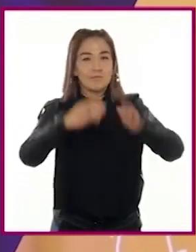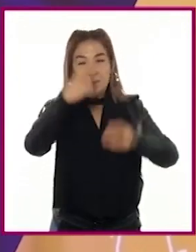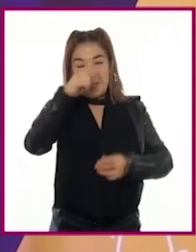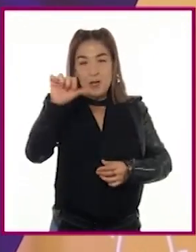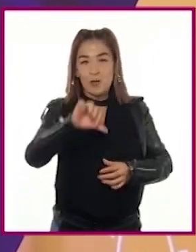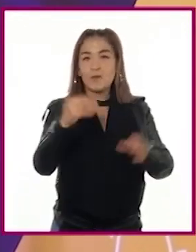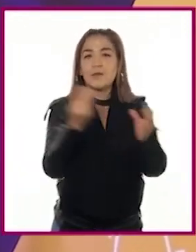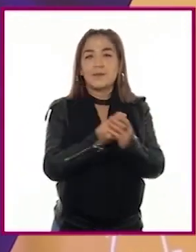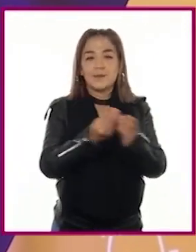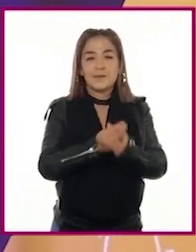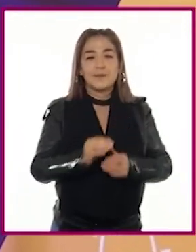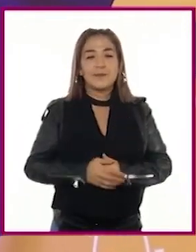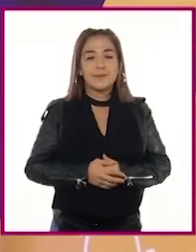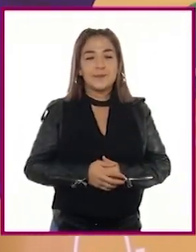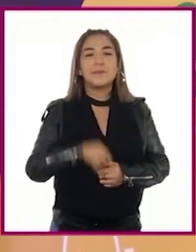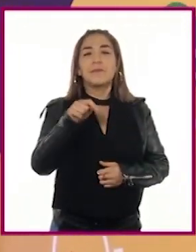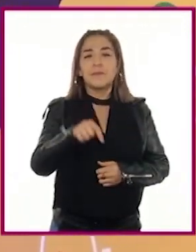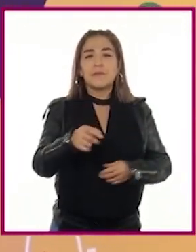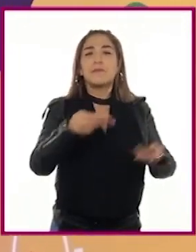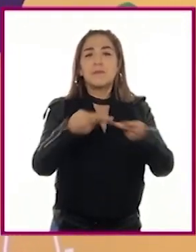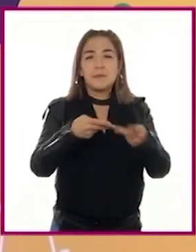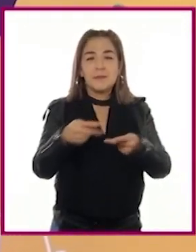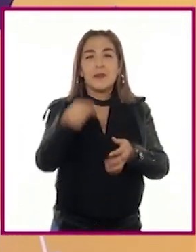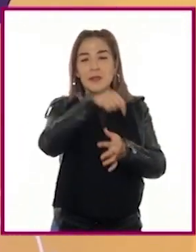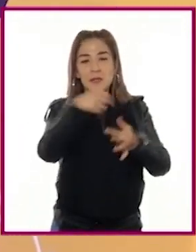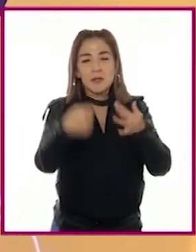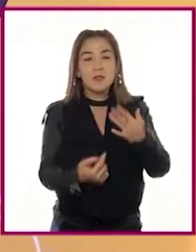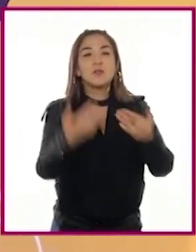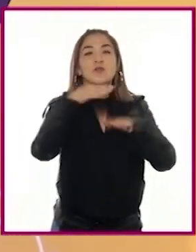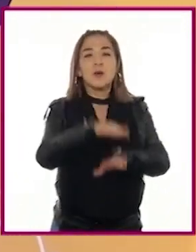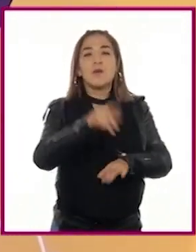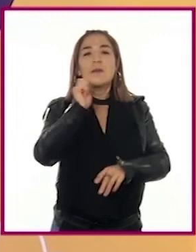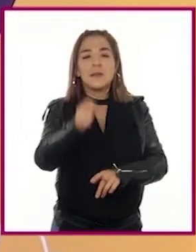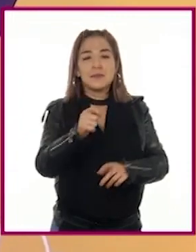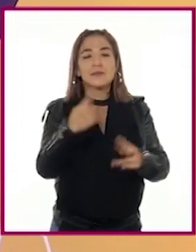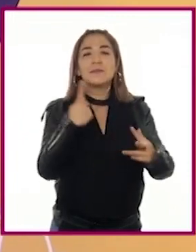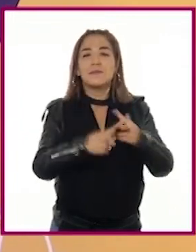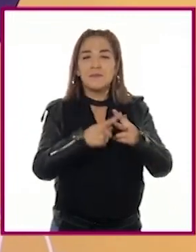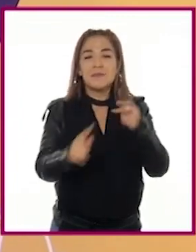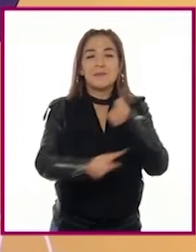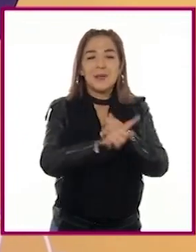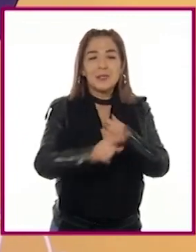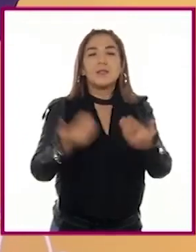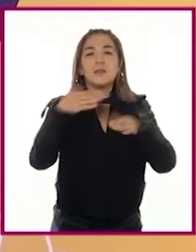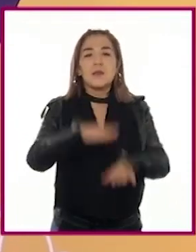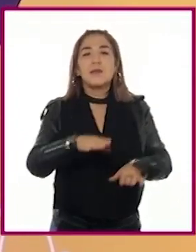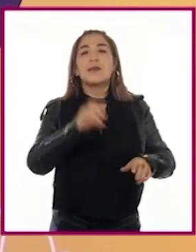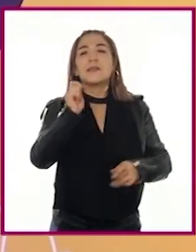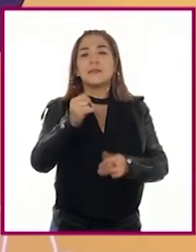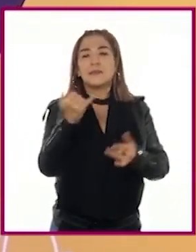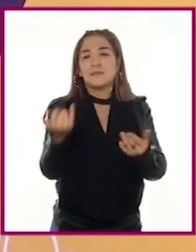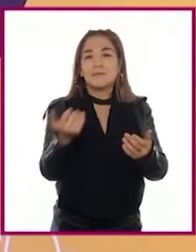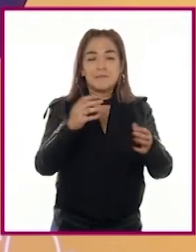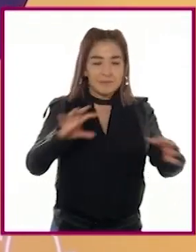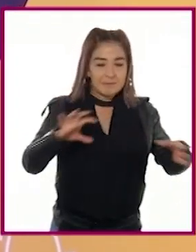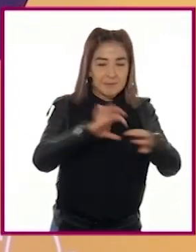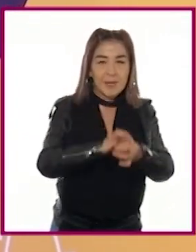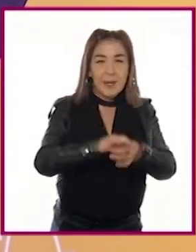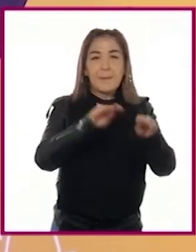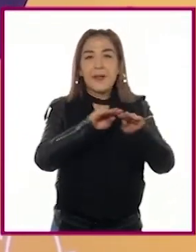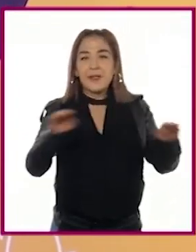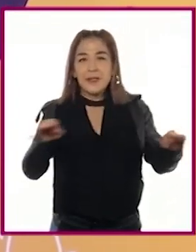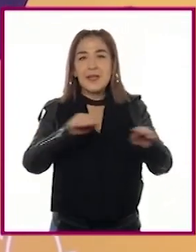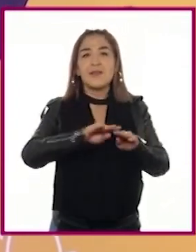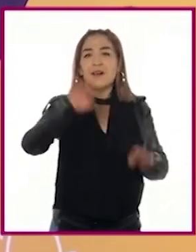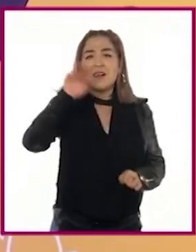esta ocasión, se han preparado una serie de consideraciones respecto al vínculo entre los elementos y contenidos geométricos, cuyo aprendizaje